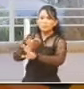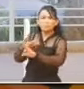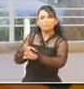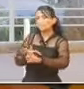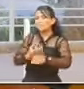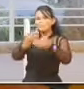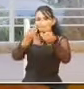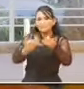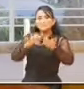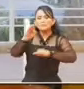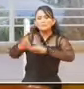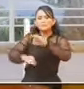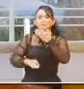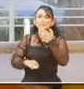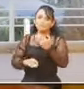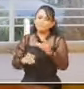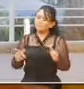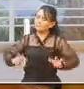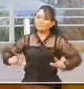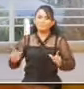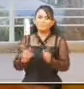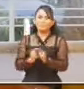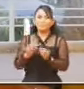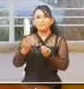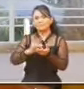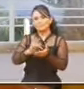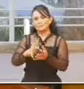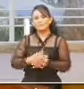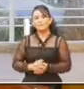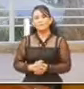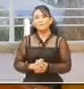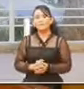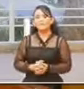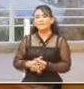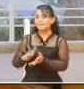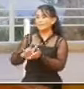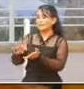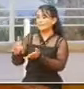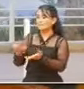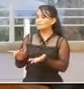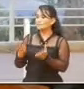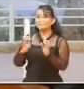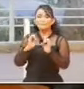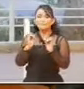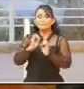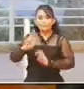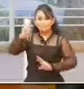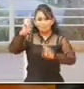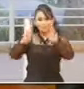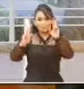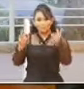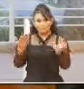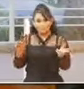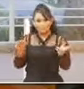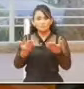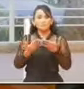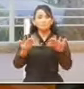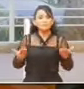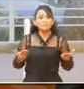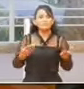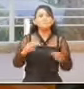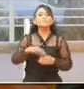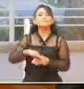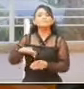los usuarios en este caso. Es cuanto. Gracias. Bien, muchas gracias, regidora. Si no hay alguna otra consideración, procedo a